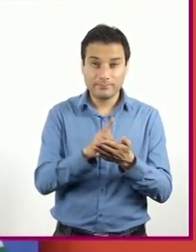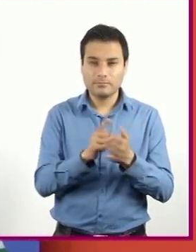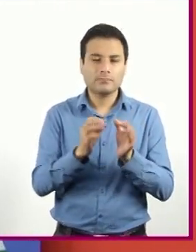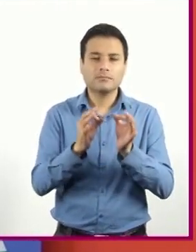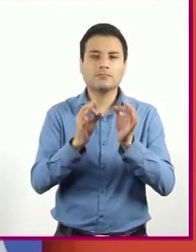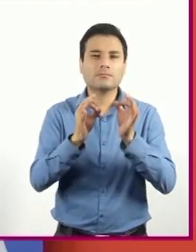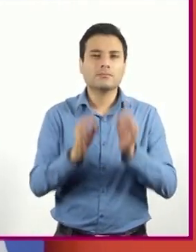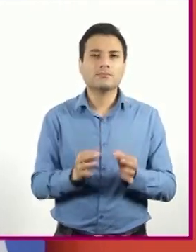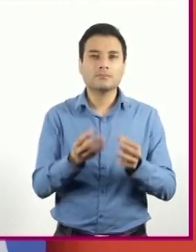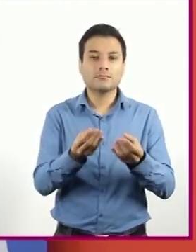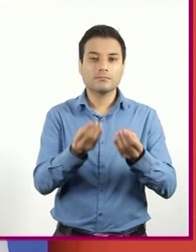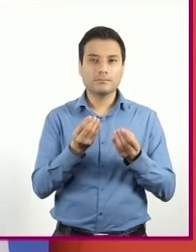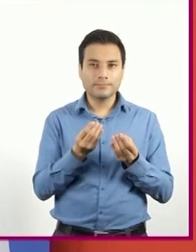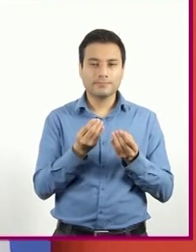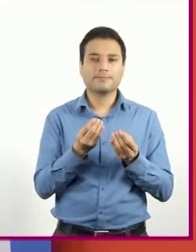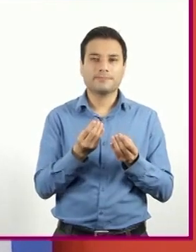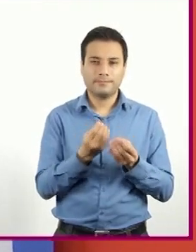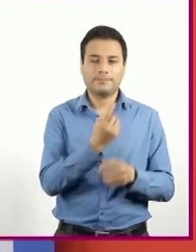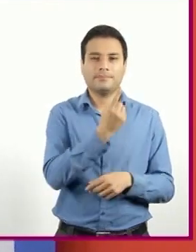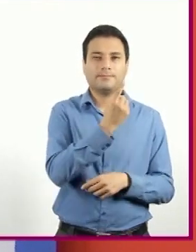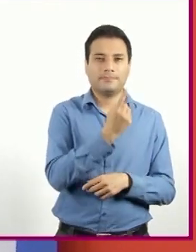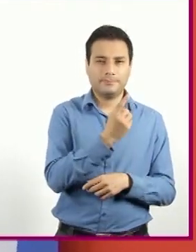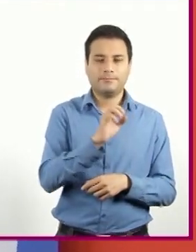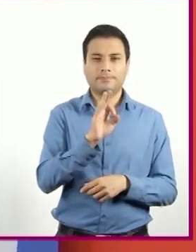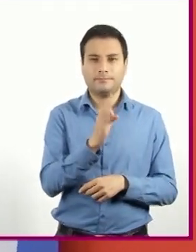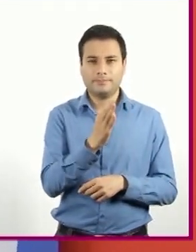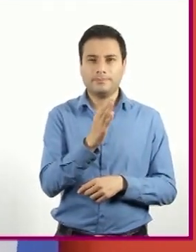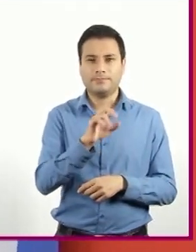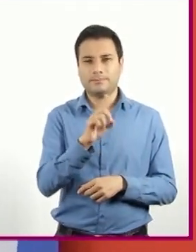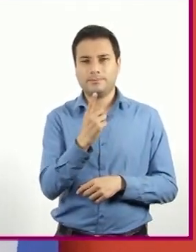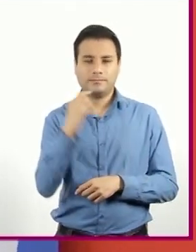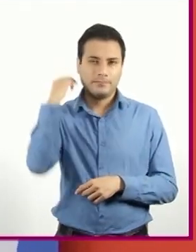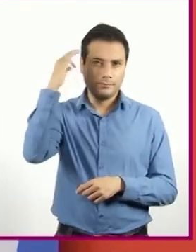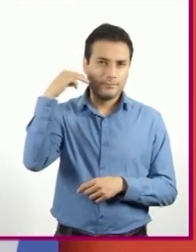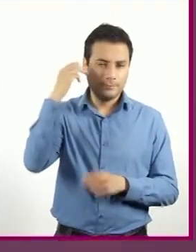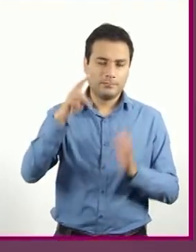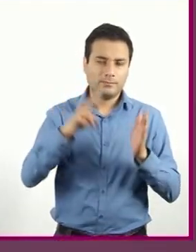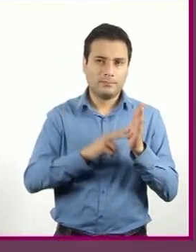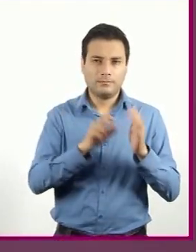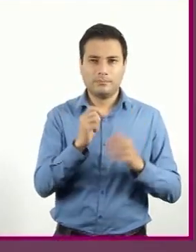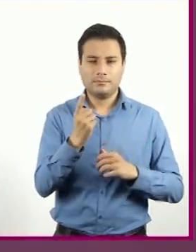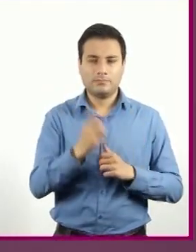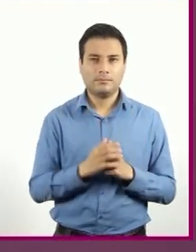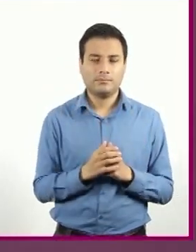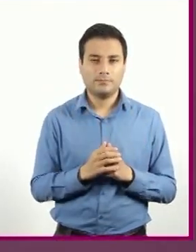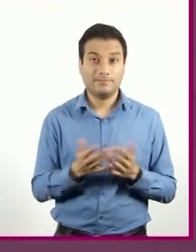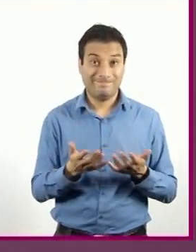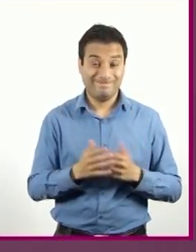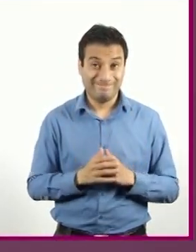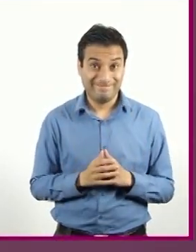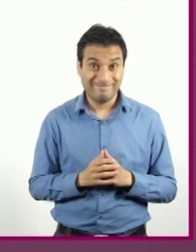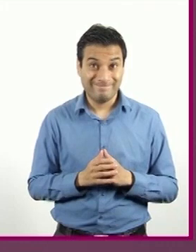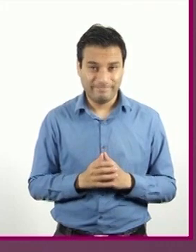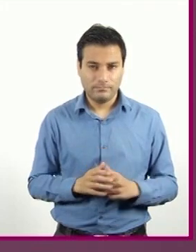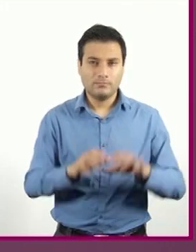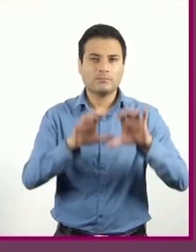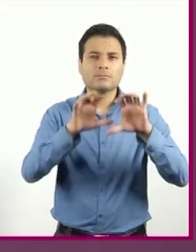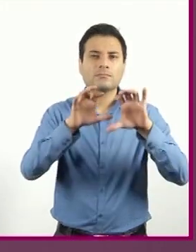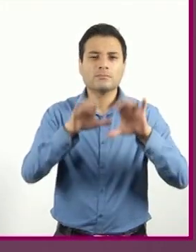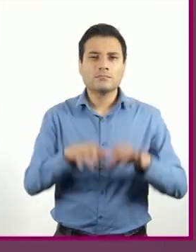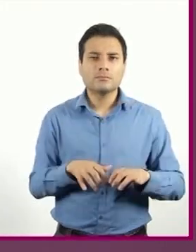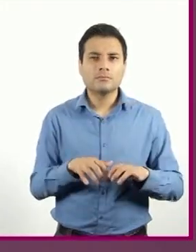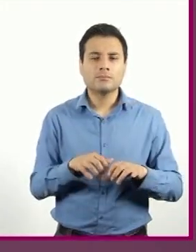recibida entre el 1 de febrero y el 31 de marzo del año en curso. El formulario será